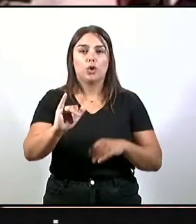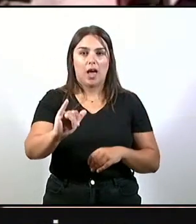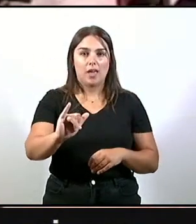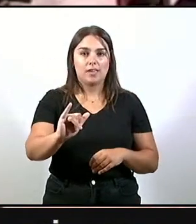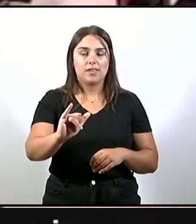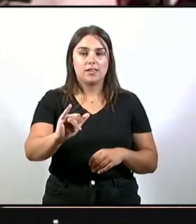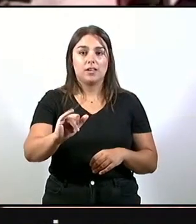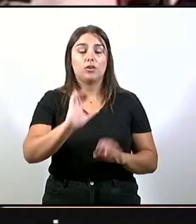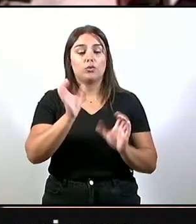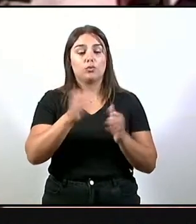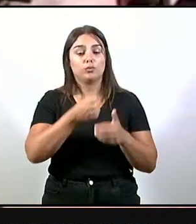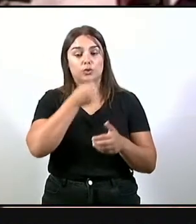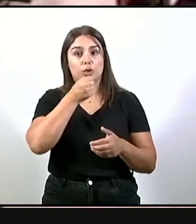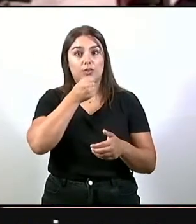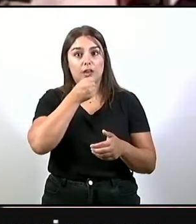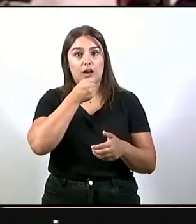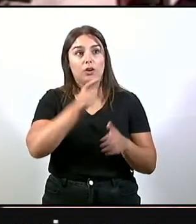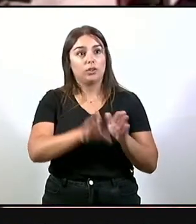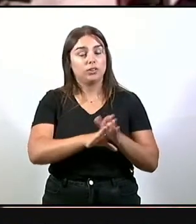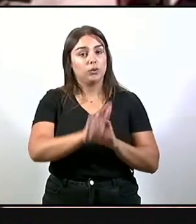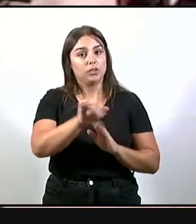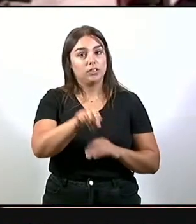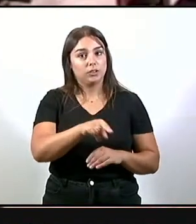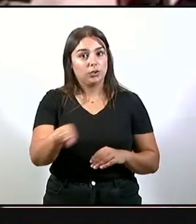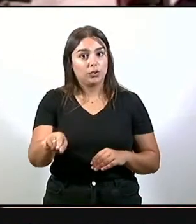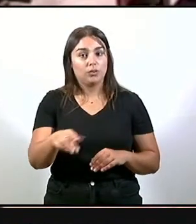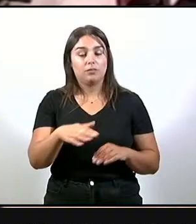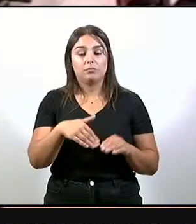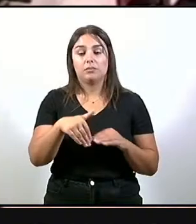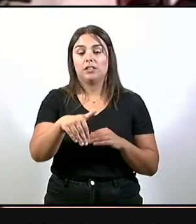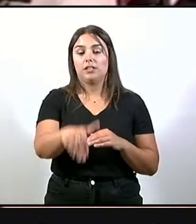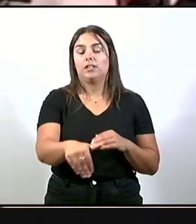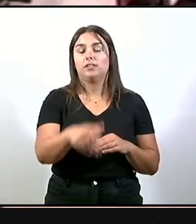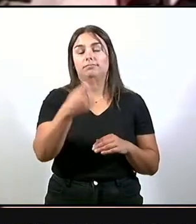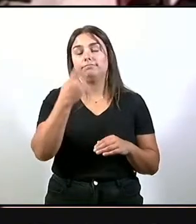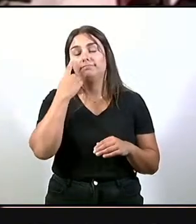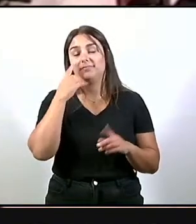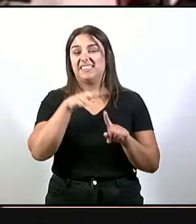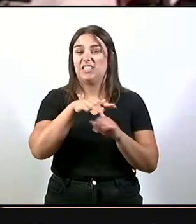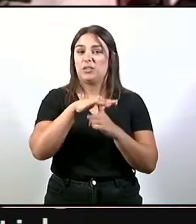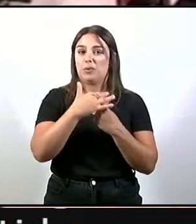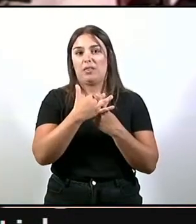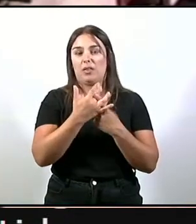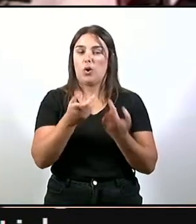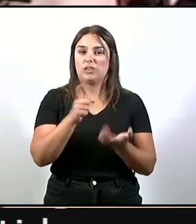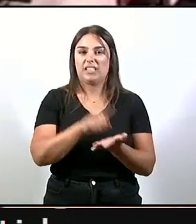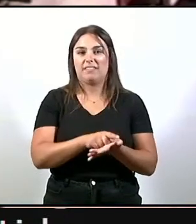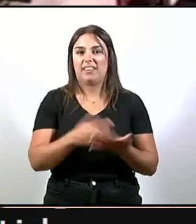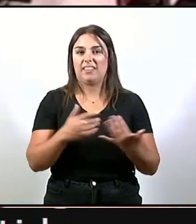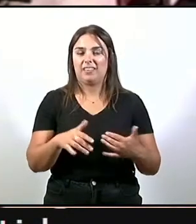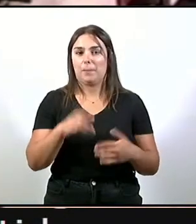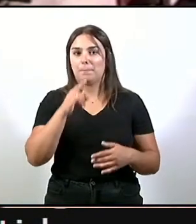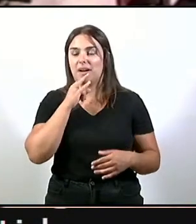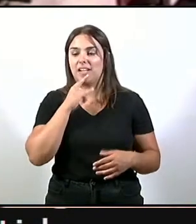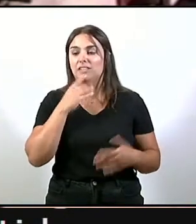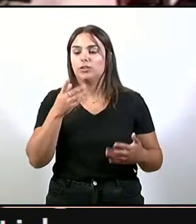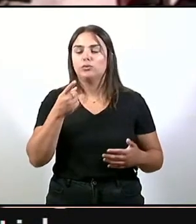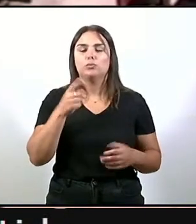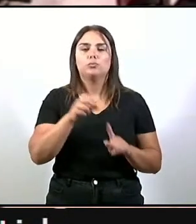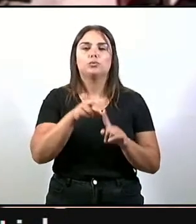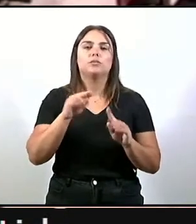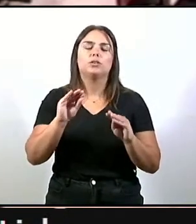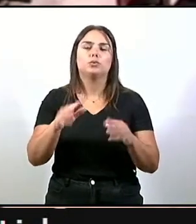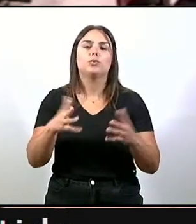otoño del Partido Socialista sigue en pie, en cara a la vista de cómo se está poniendo la situación nuevamente. ¿Cómo lo ve?